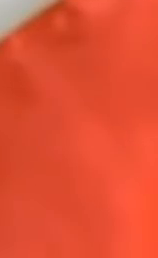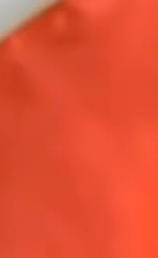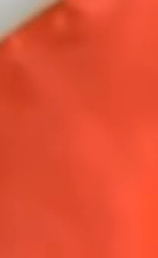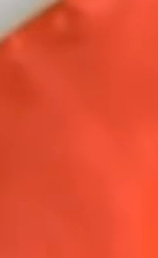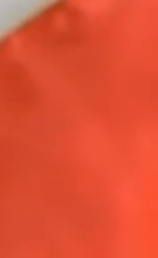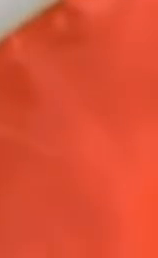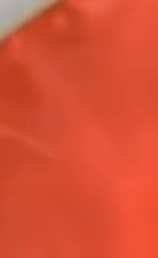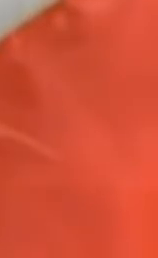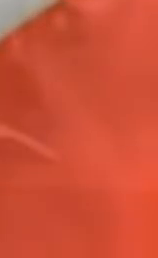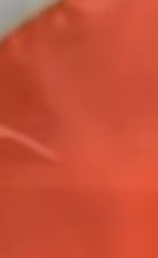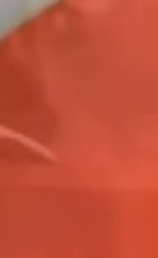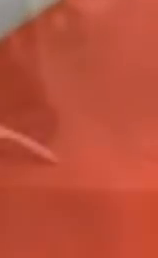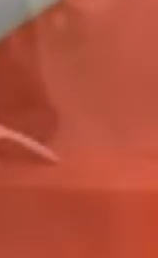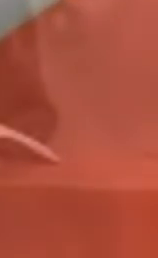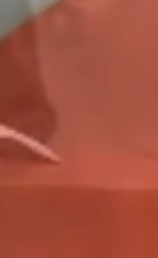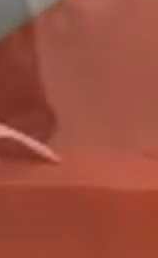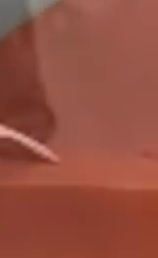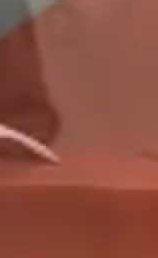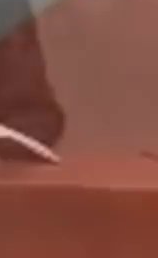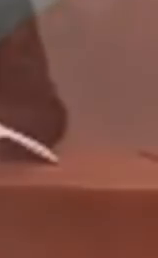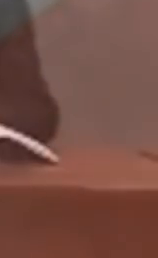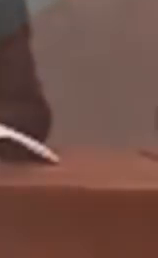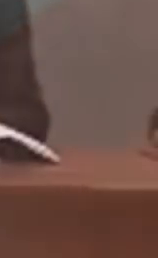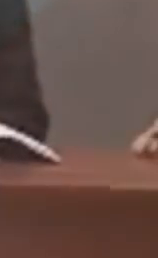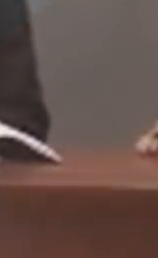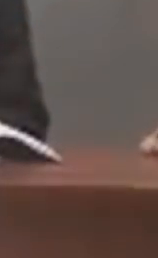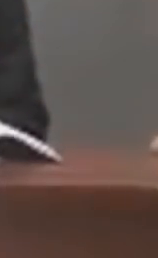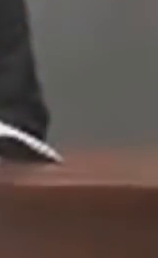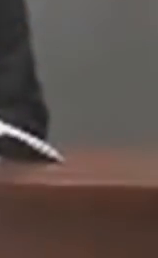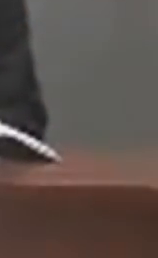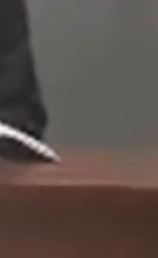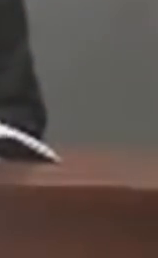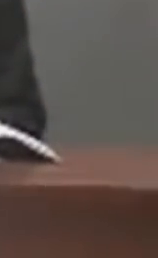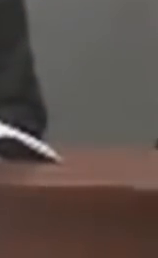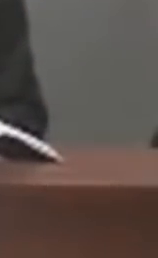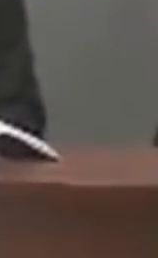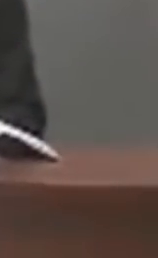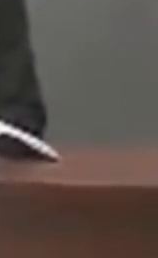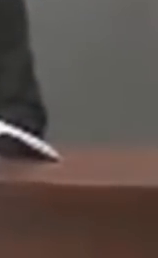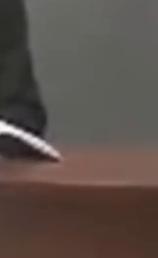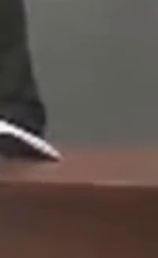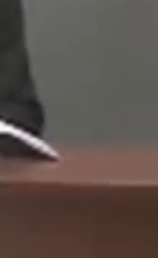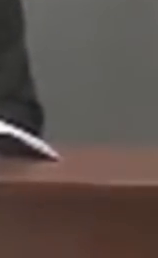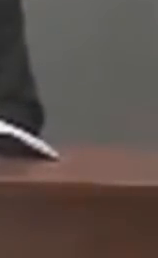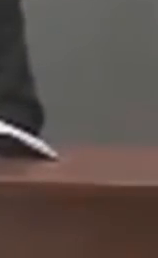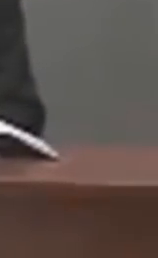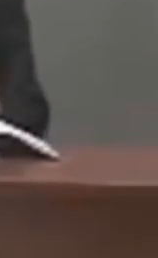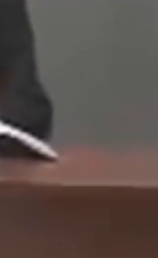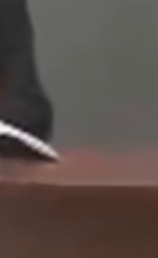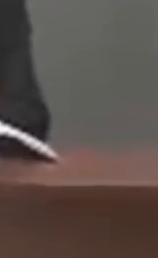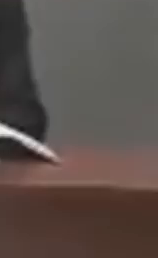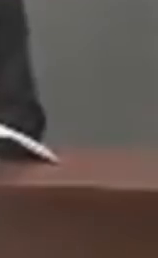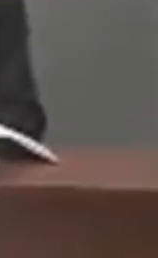pueblos. Además, el gobernante boliviano destacó uno de los acuerdos firmados, que permitirá trabajar conjuntamente para tener